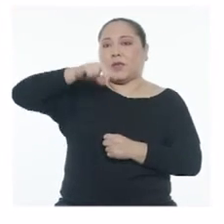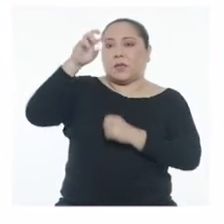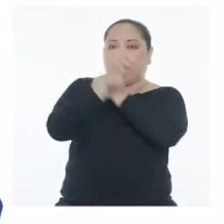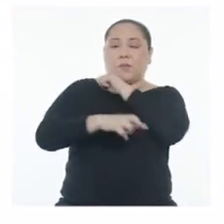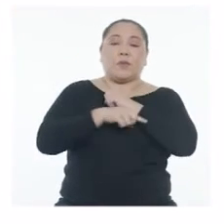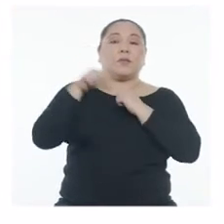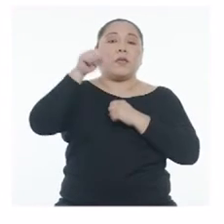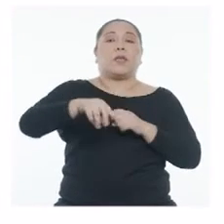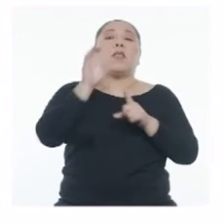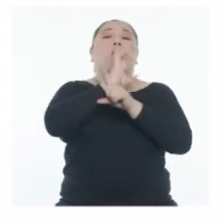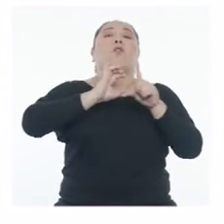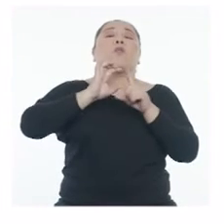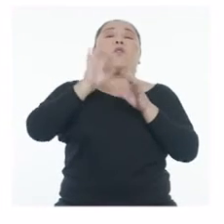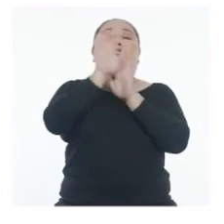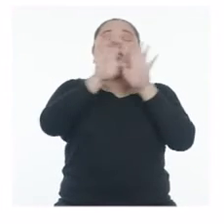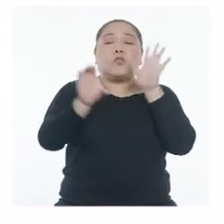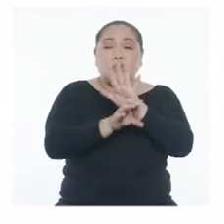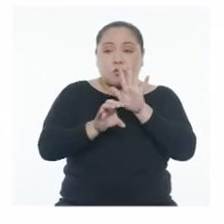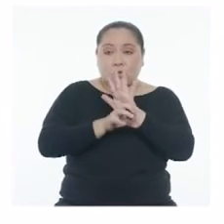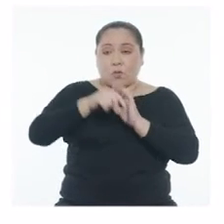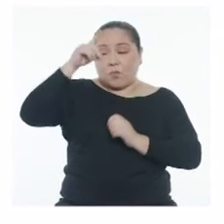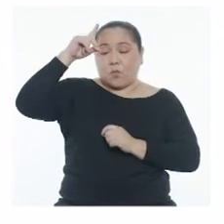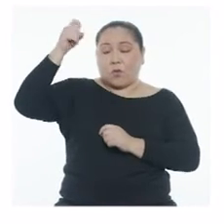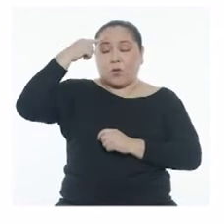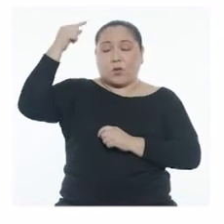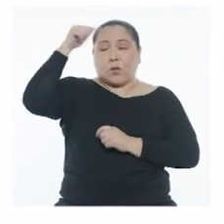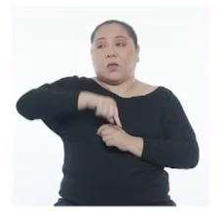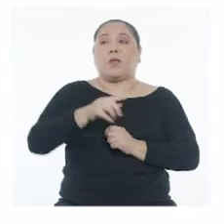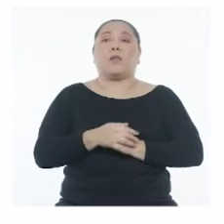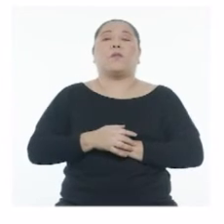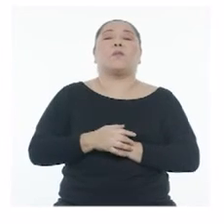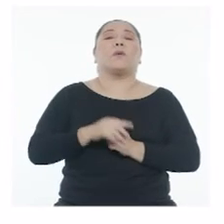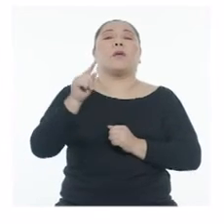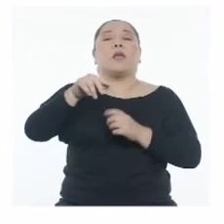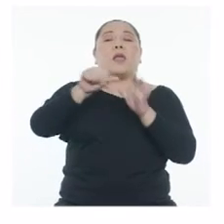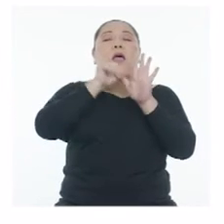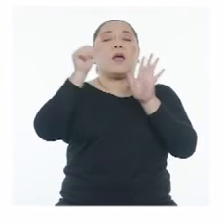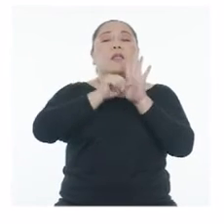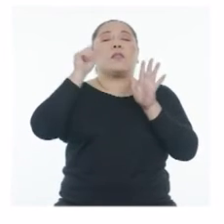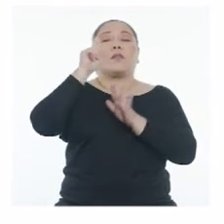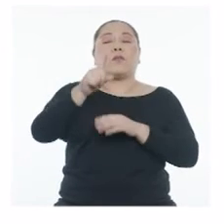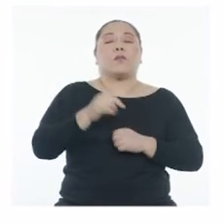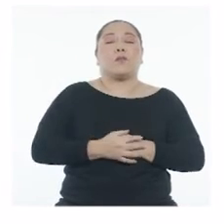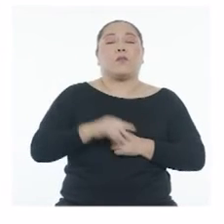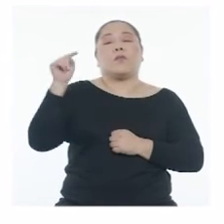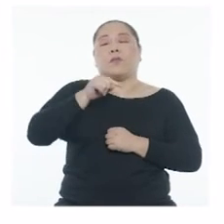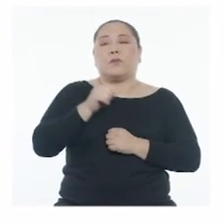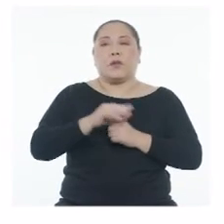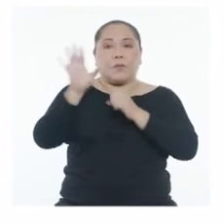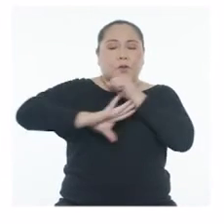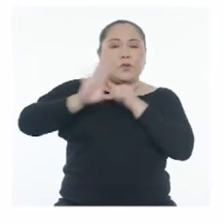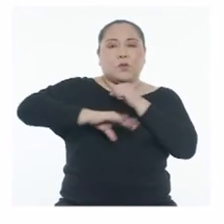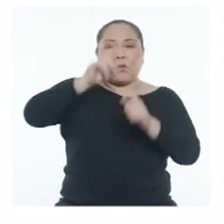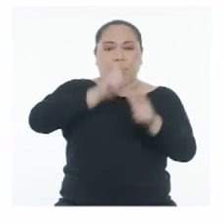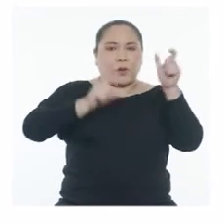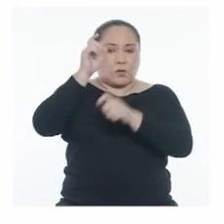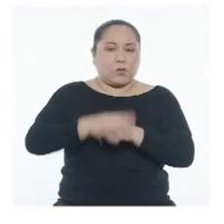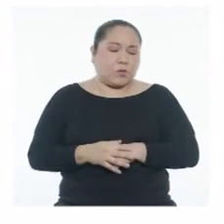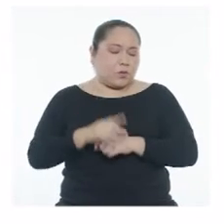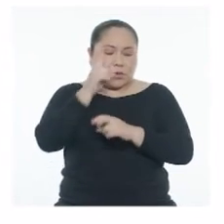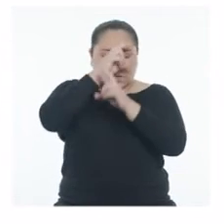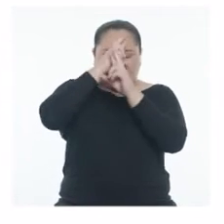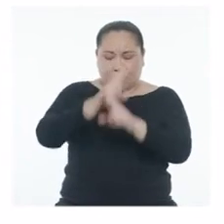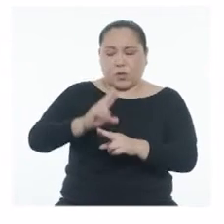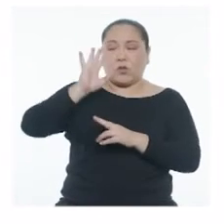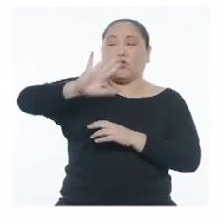país, en la Constitución Política del Perú, dice que el título 1, artículo 1, la defensa de la persona humana y el respeto